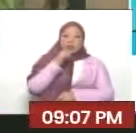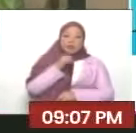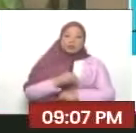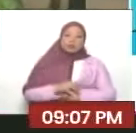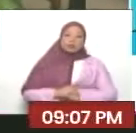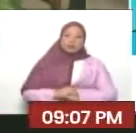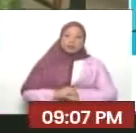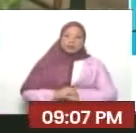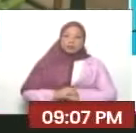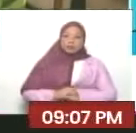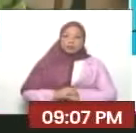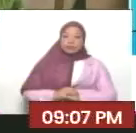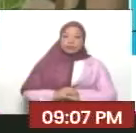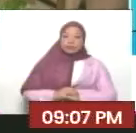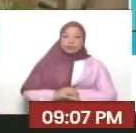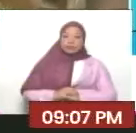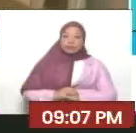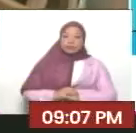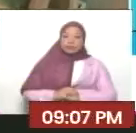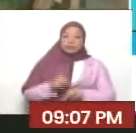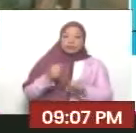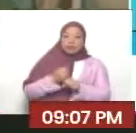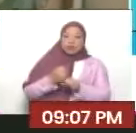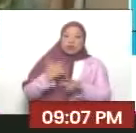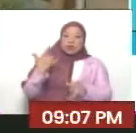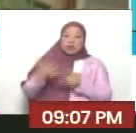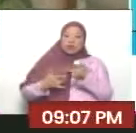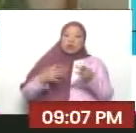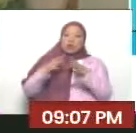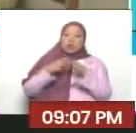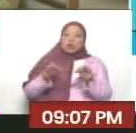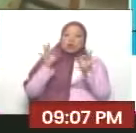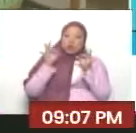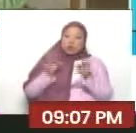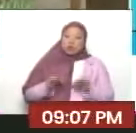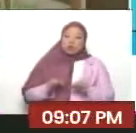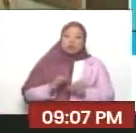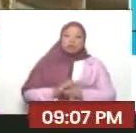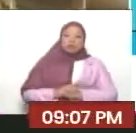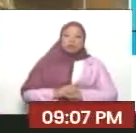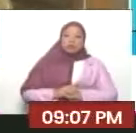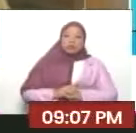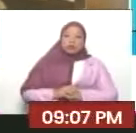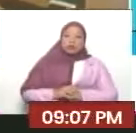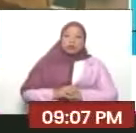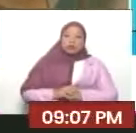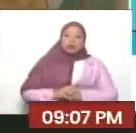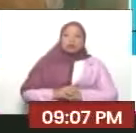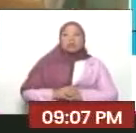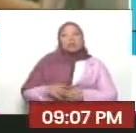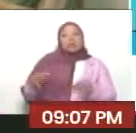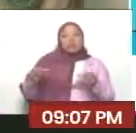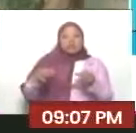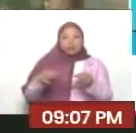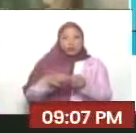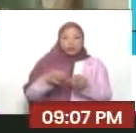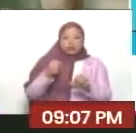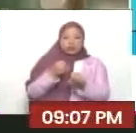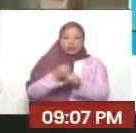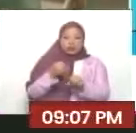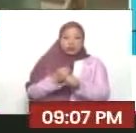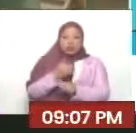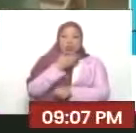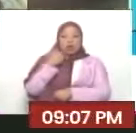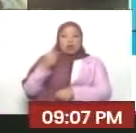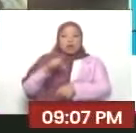imprimir una calidad, digamos, con todas las exigencias pues, que debe dársele a este rubro. Serafín, entonces, tú